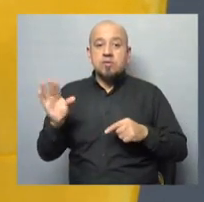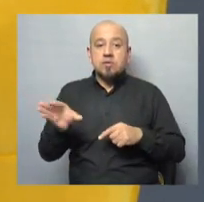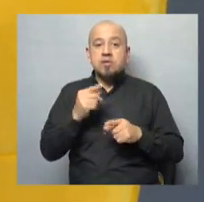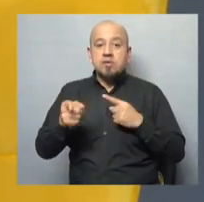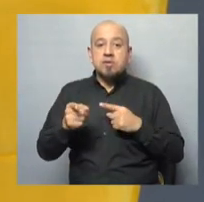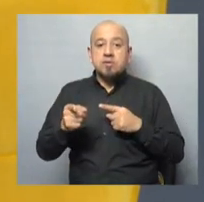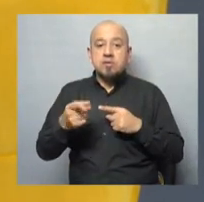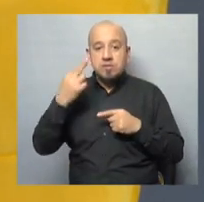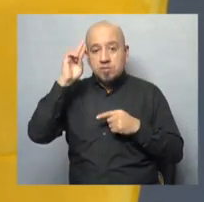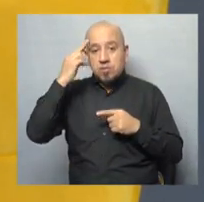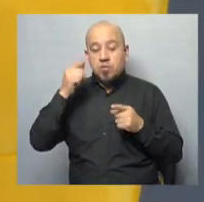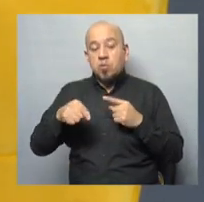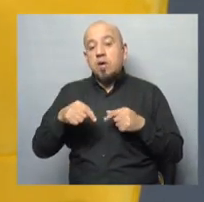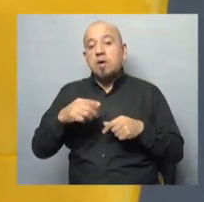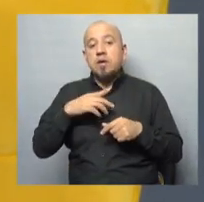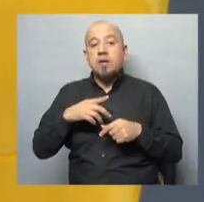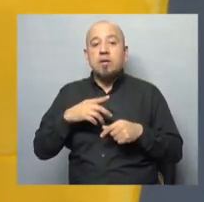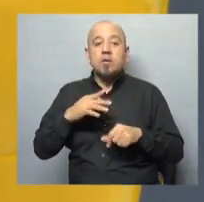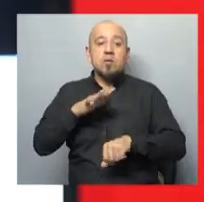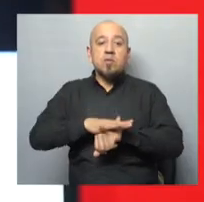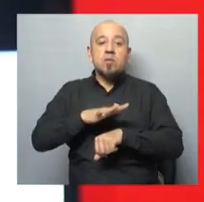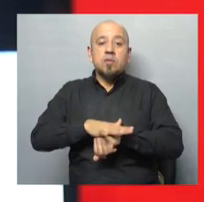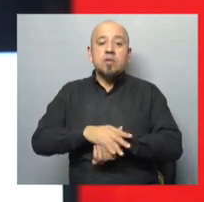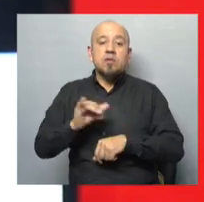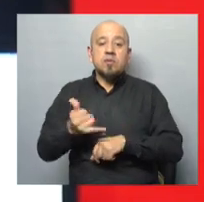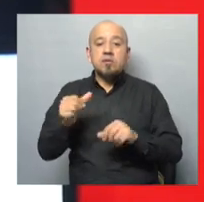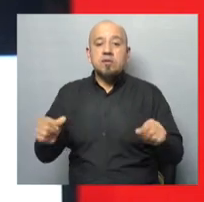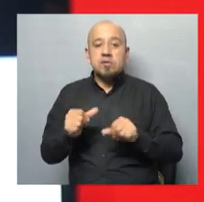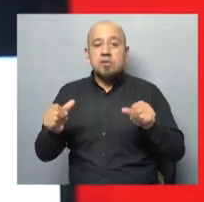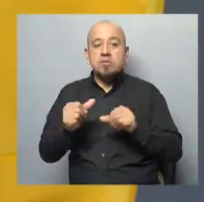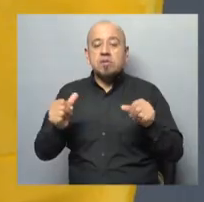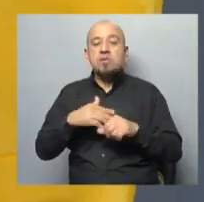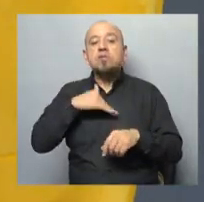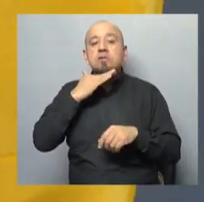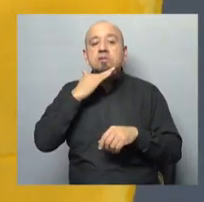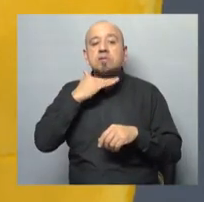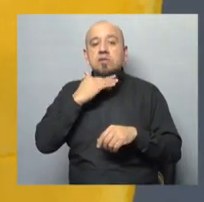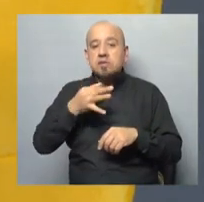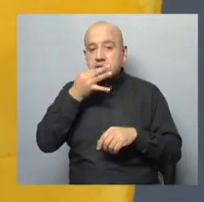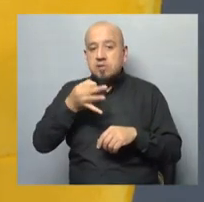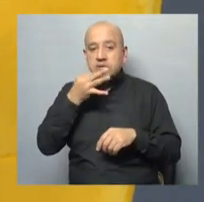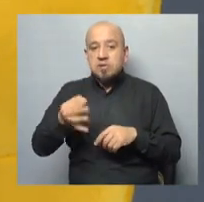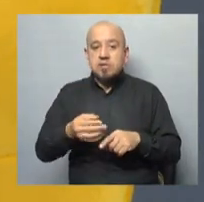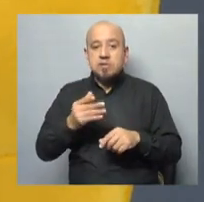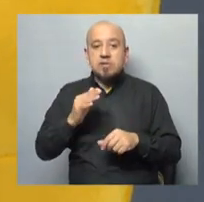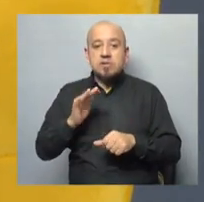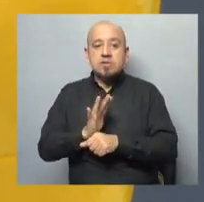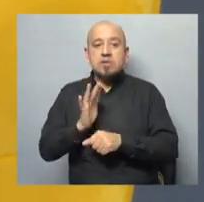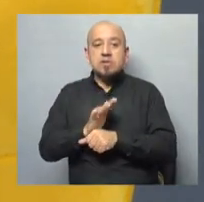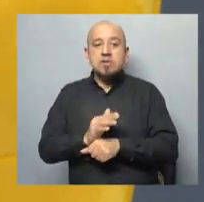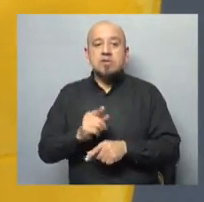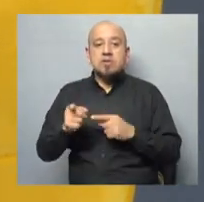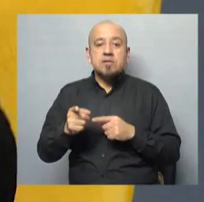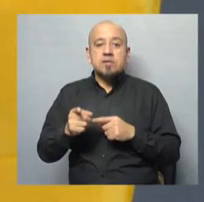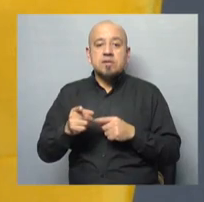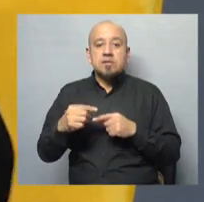obras uruguay a toda una época donde esto ya lo hicimos es una estupidez y todo ese discurso o sea dentro de los actores de la comedia que